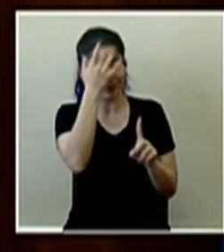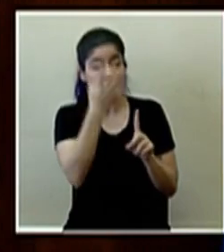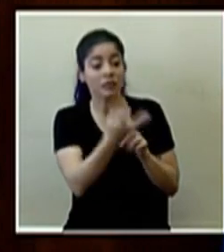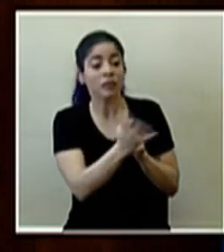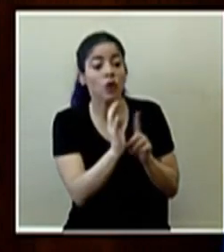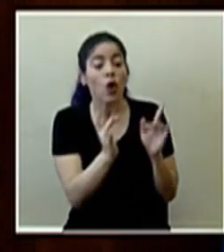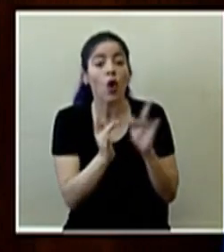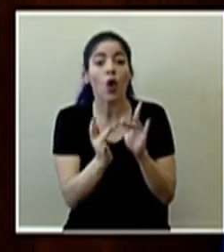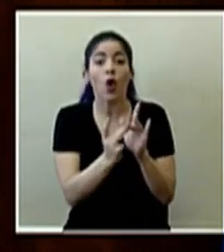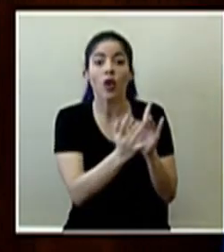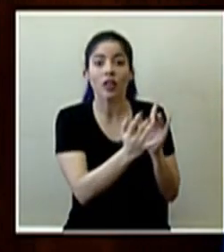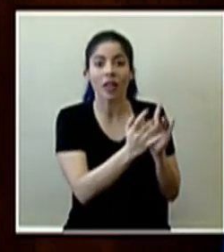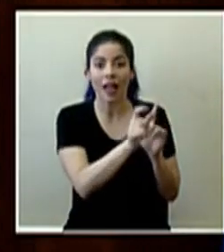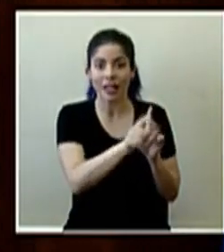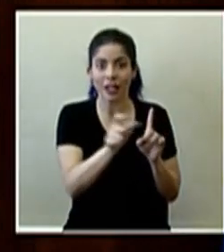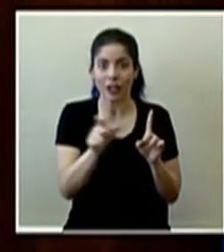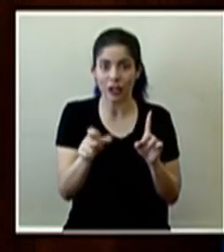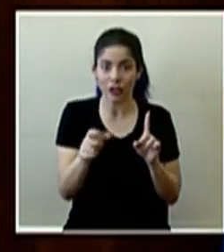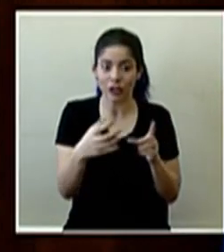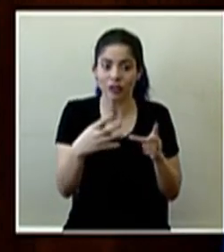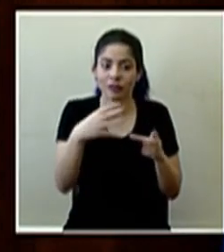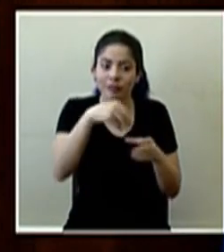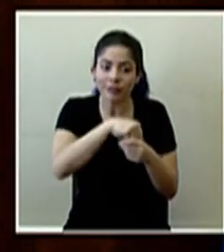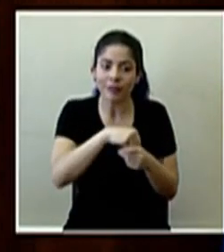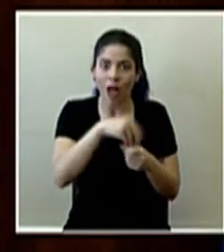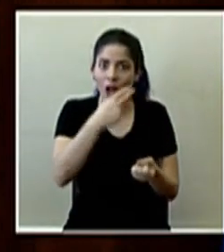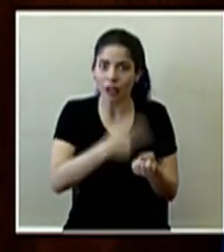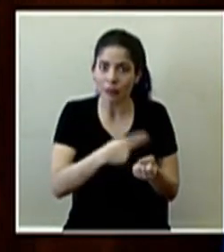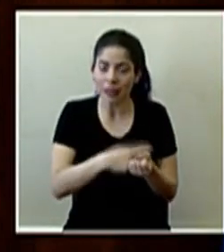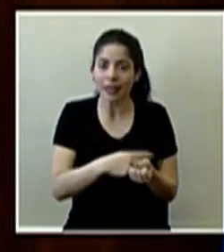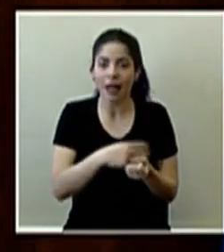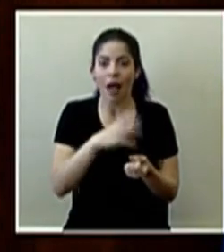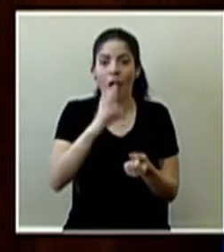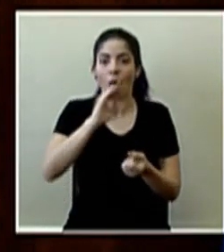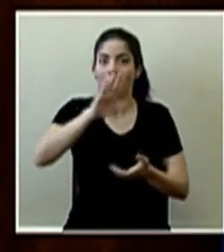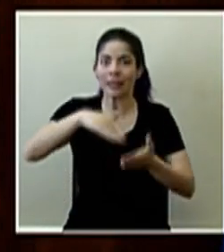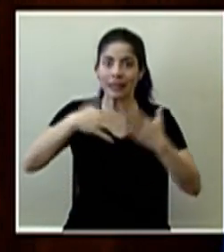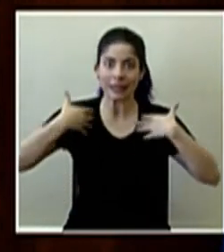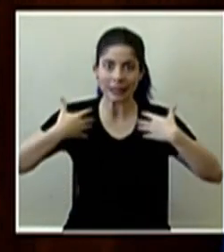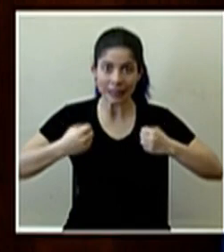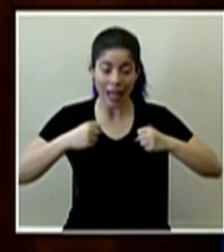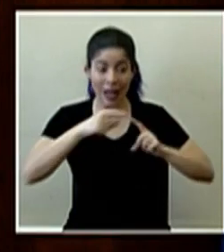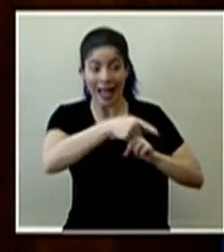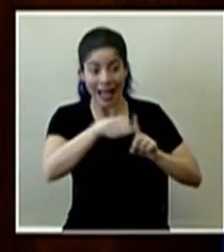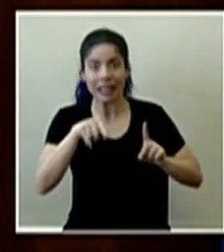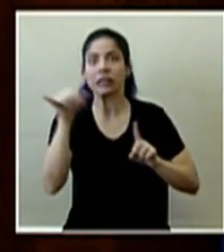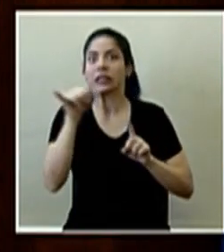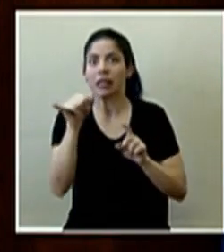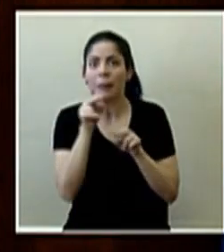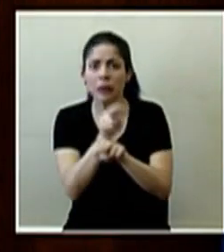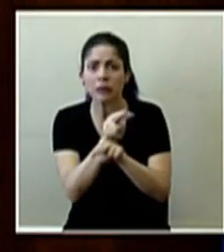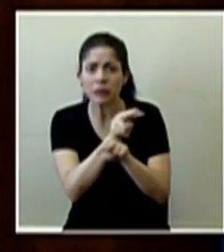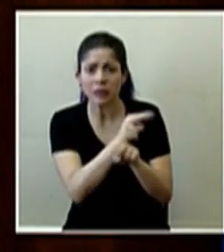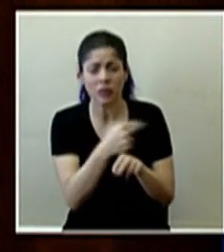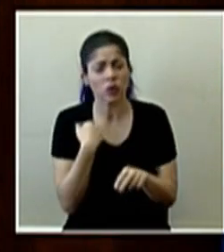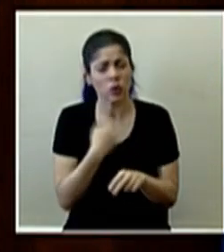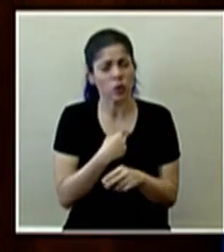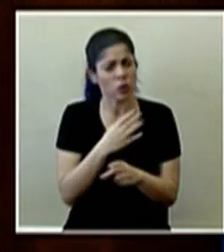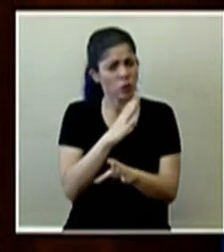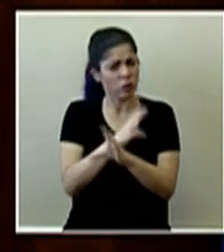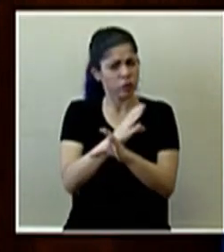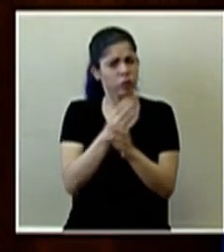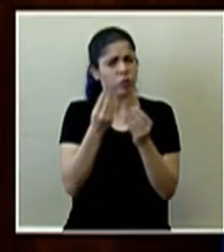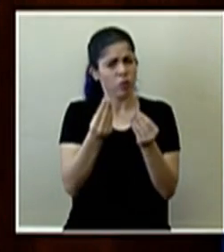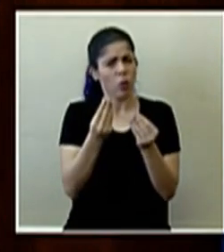nexos epidemiológicos dentro de los hospitales y los centros de salud, y hemos sido muy conservadores